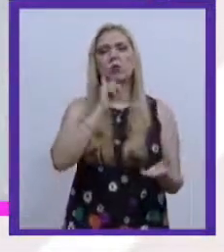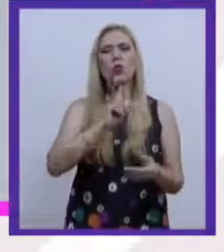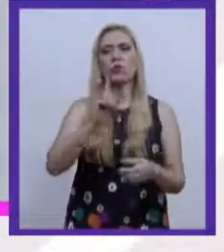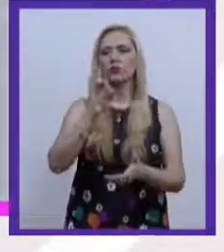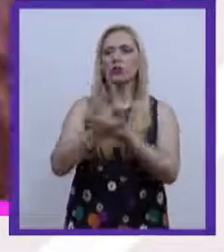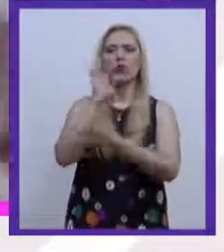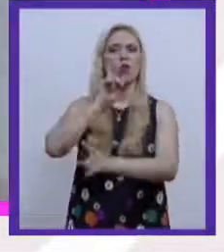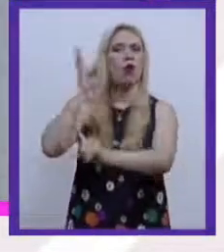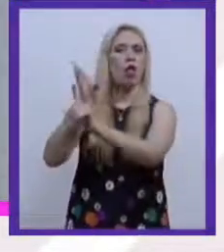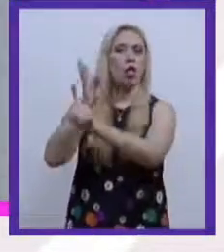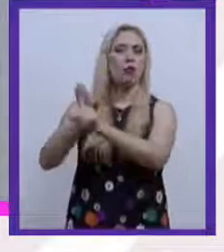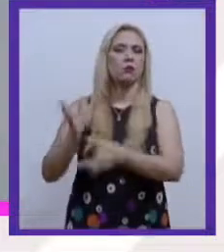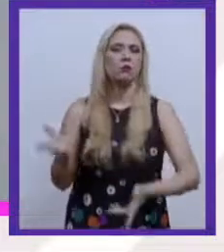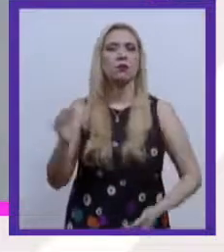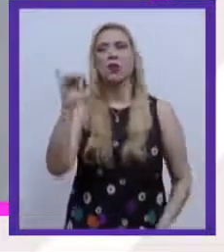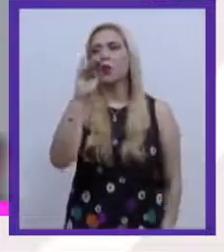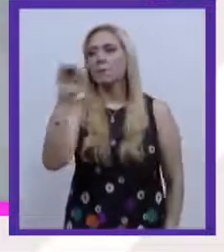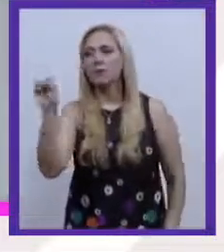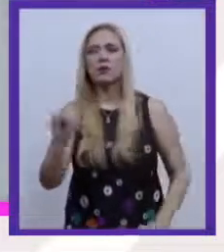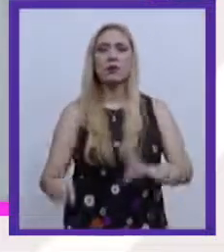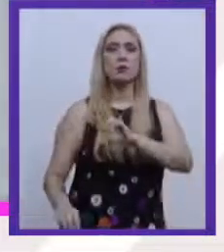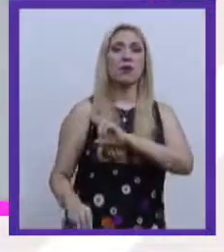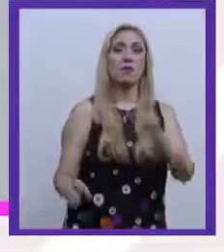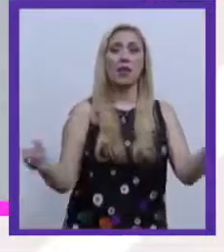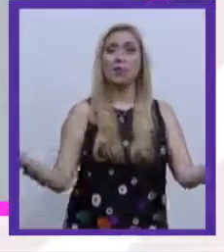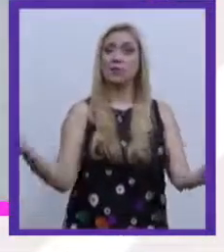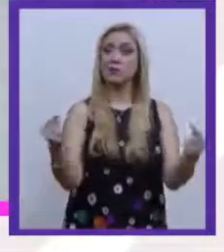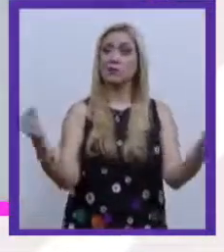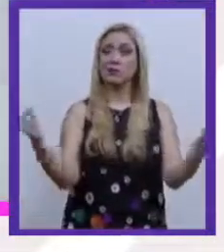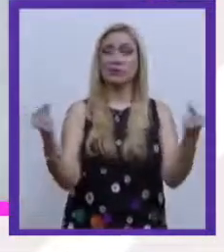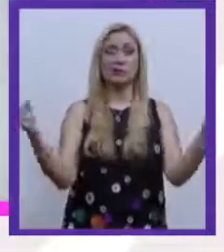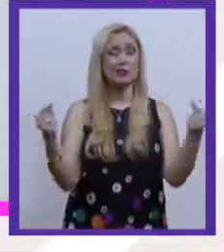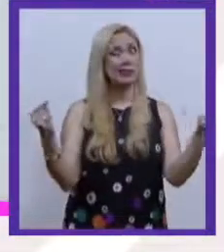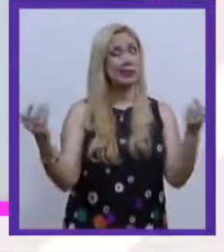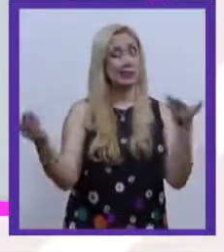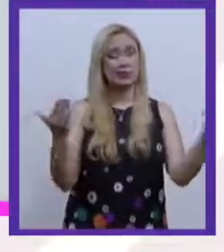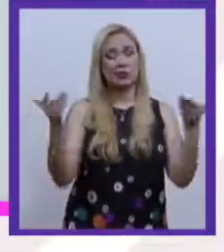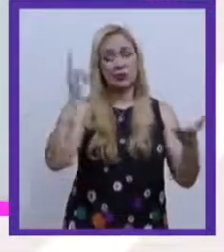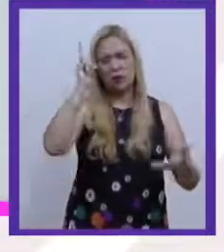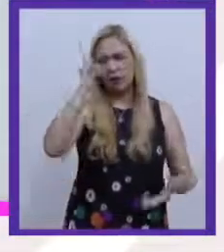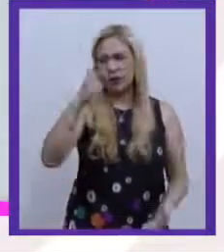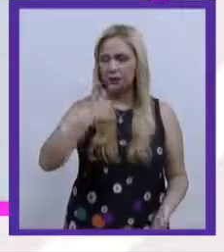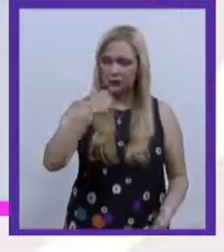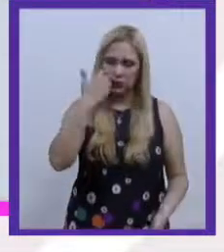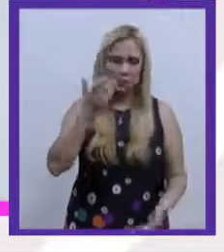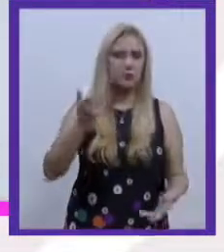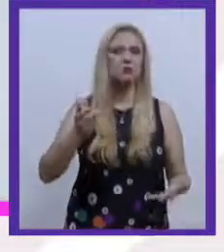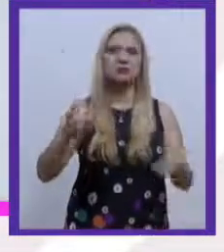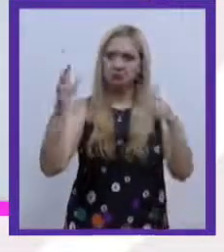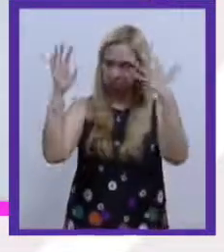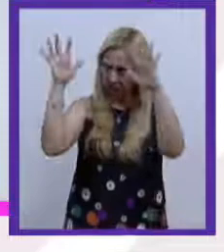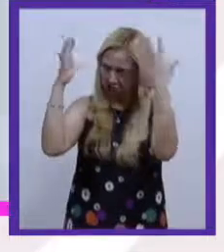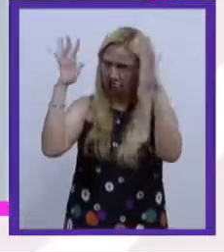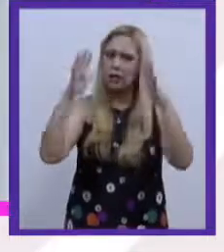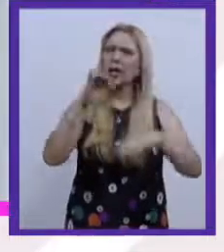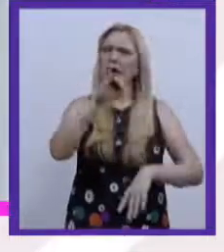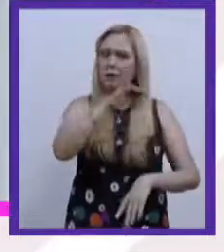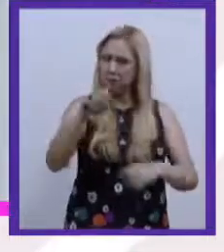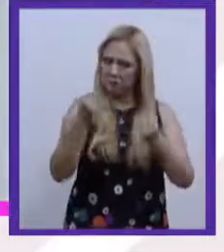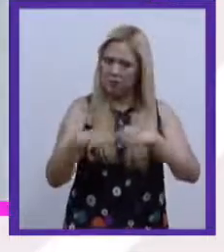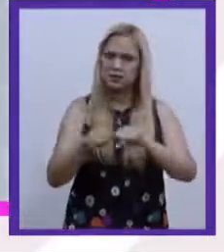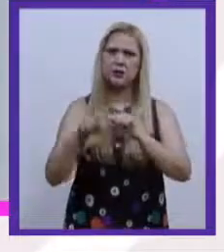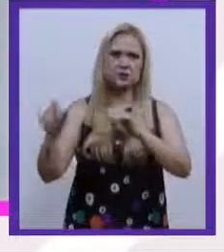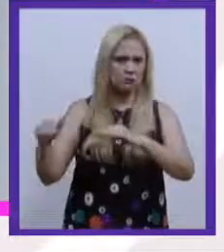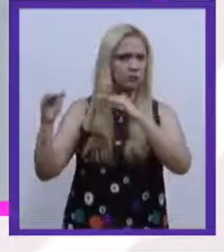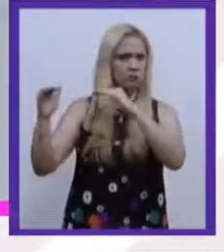privado y el IMSS, pues ahí no nos hemos puesto de acuerdo, esperemos seguir. Yo, de veras, yo sí aplaudo al IMSS en muchas de las cosas que ha